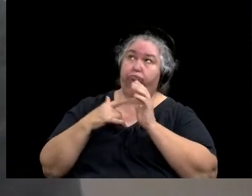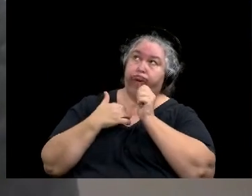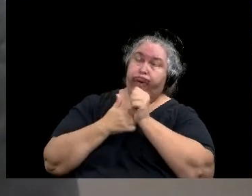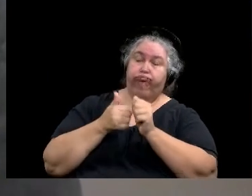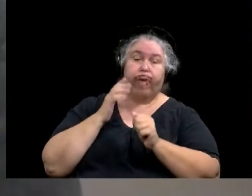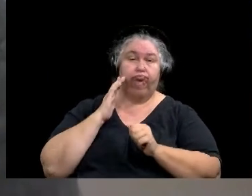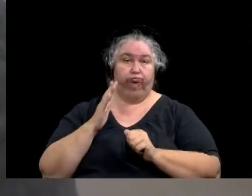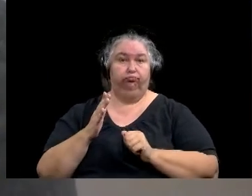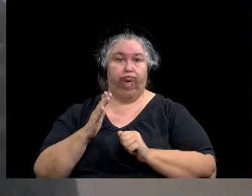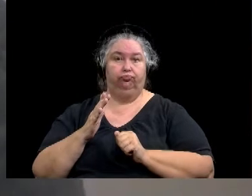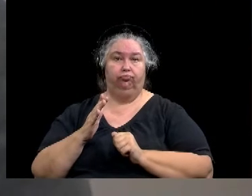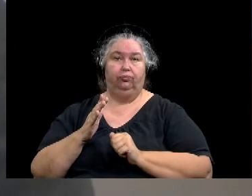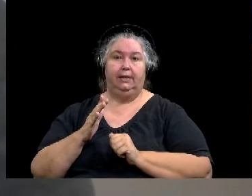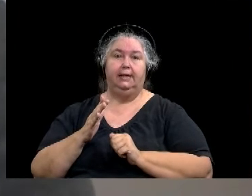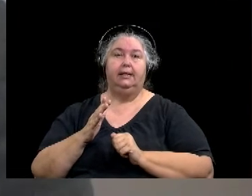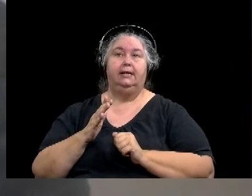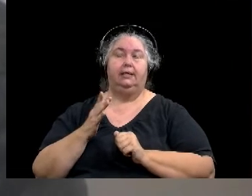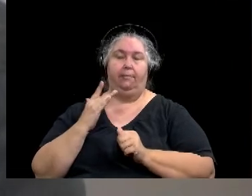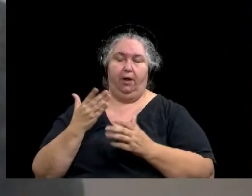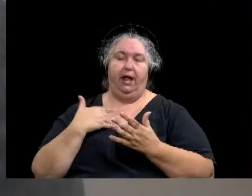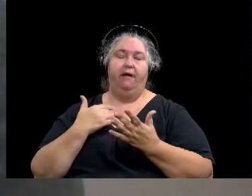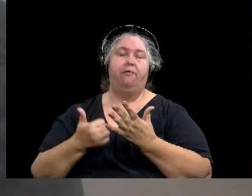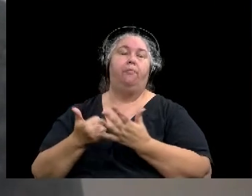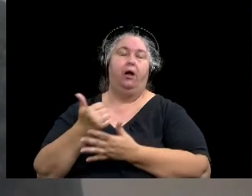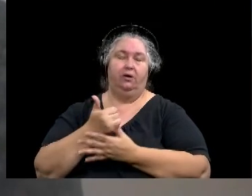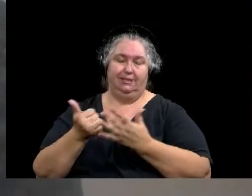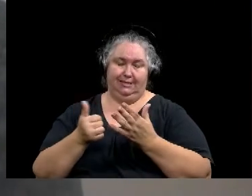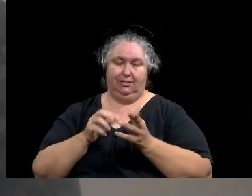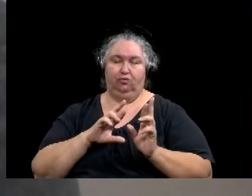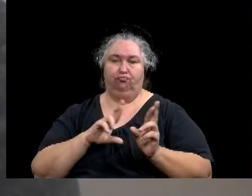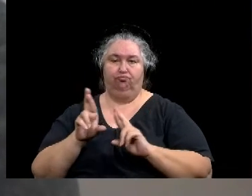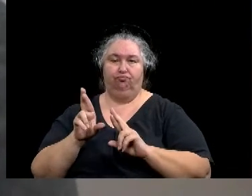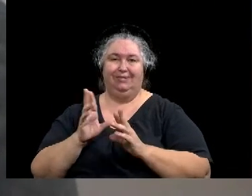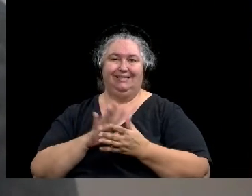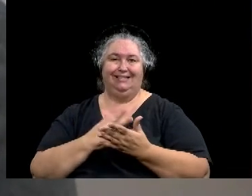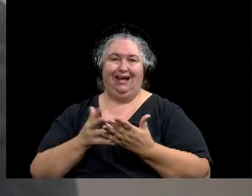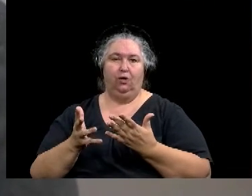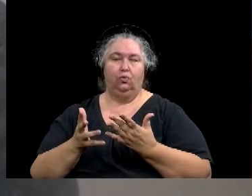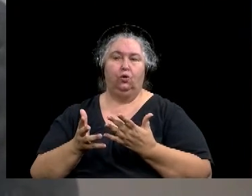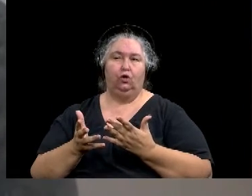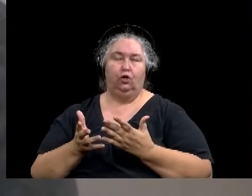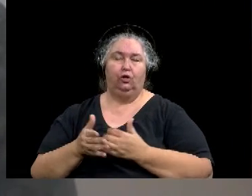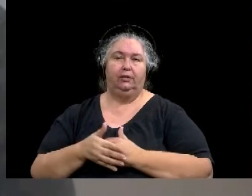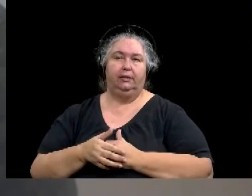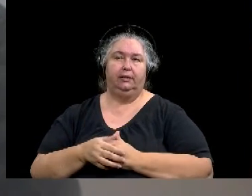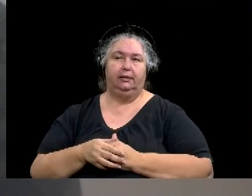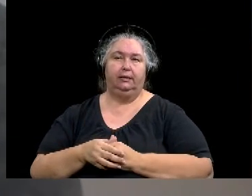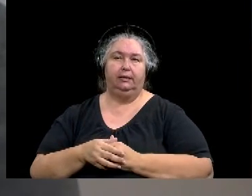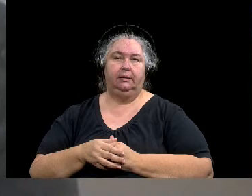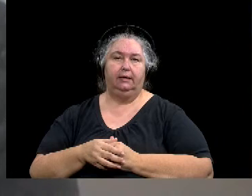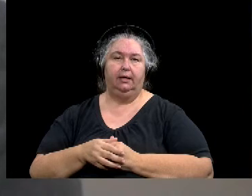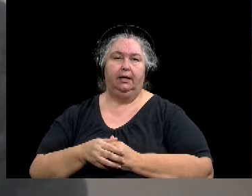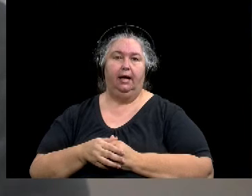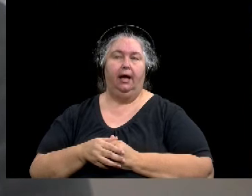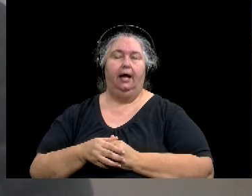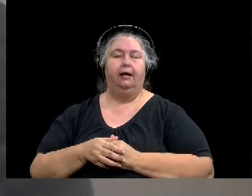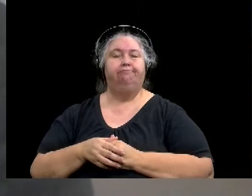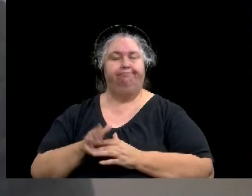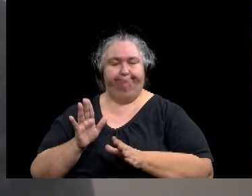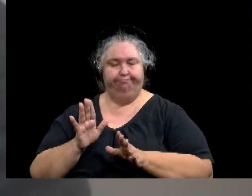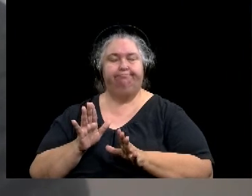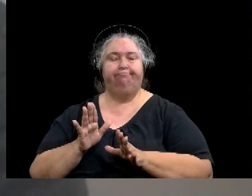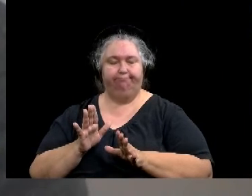un guía de federales y um plan para llevar esto